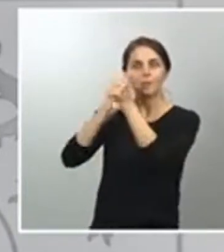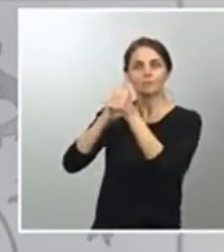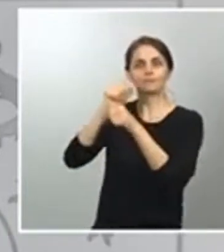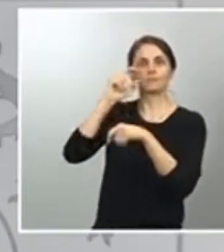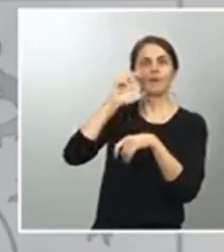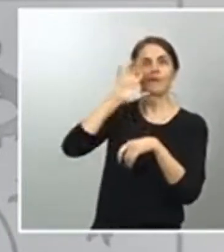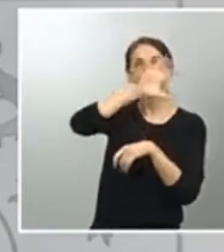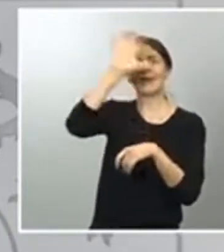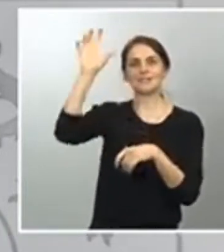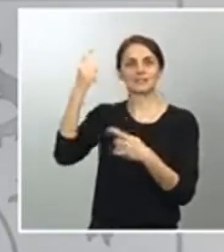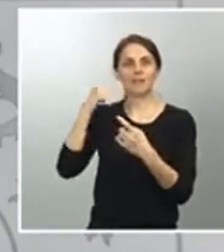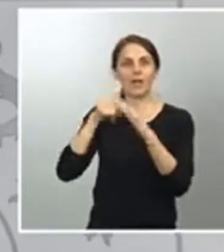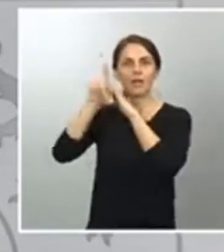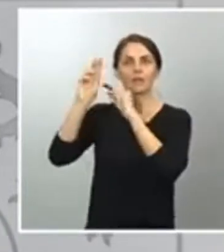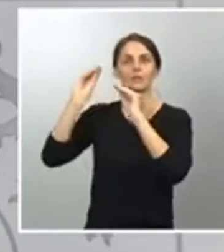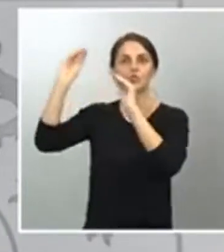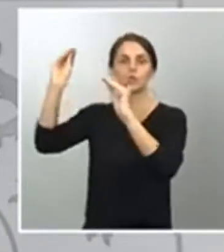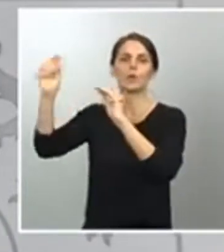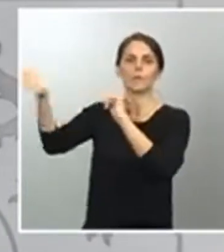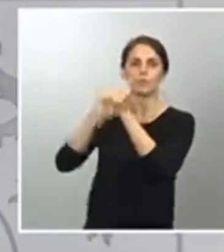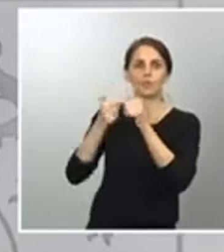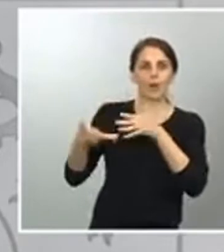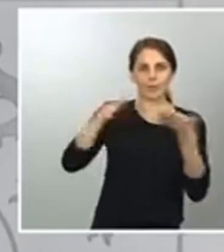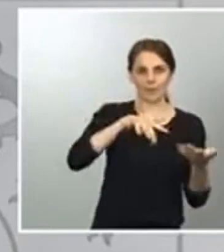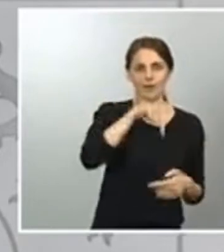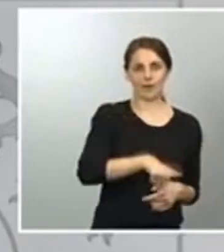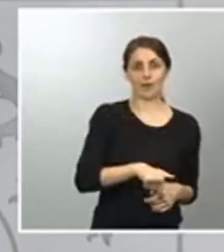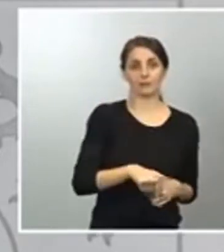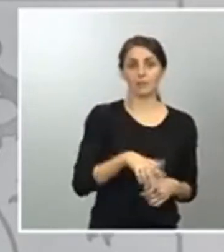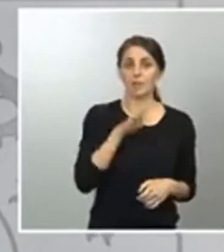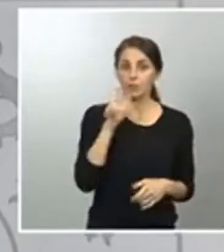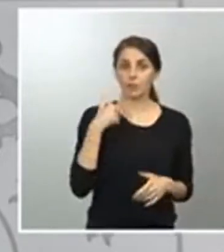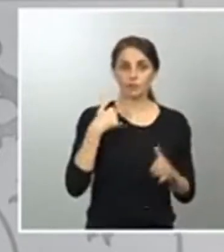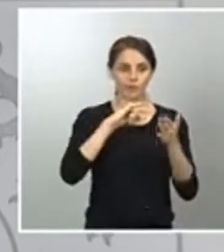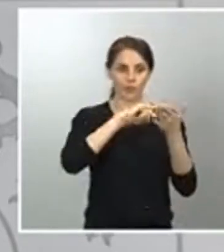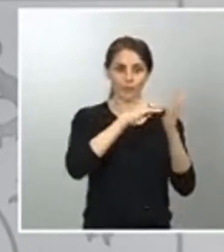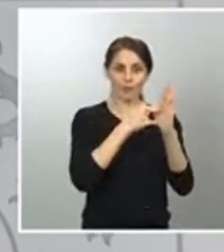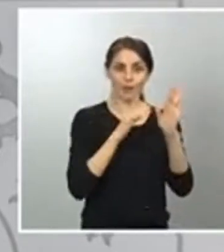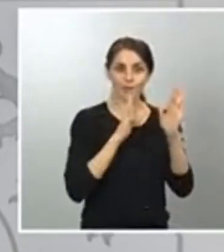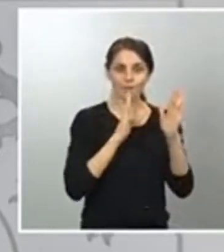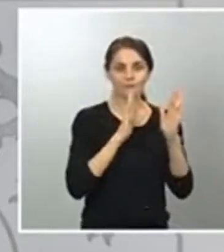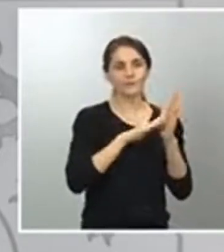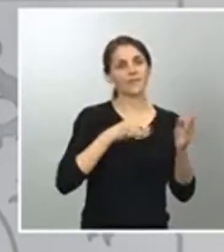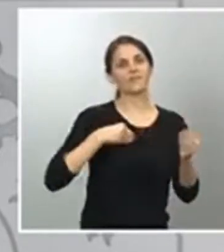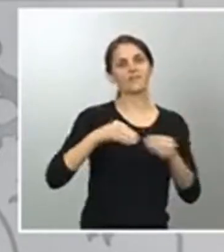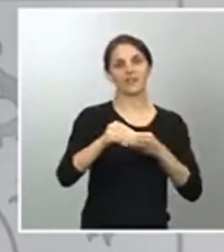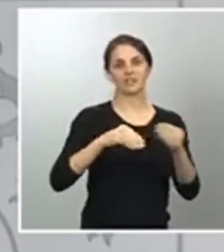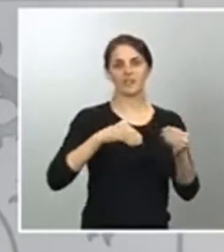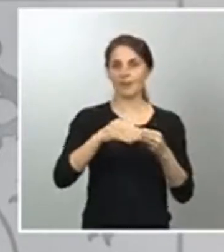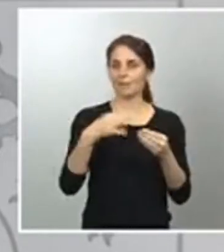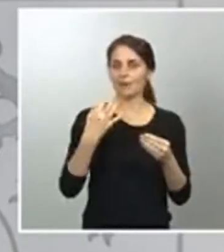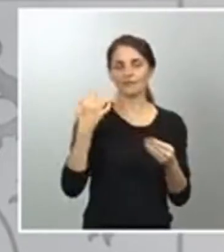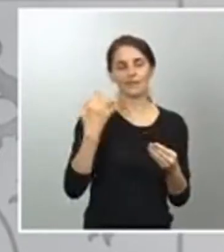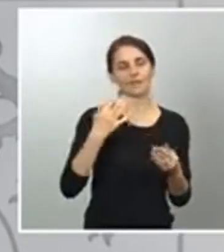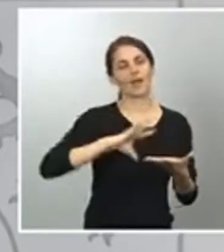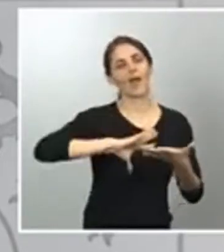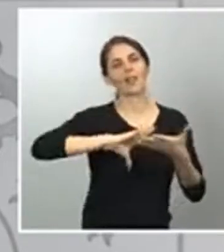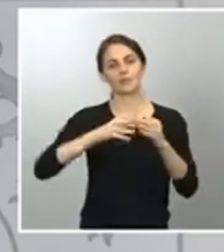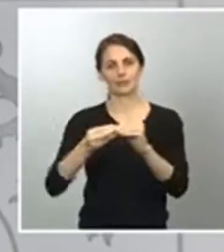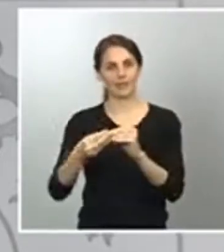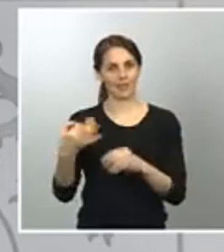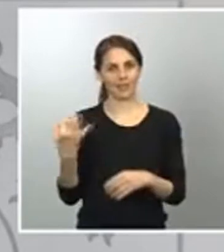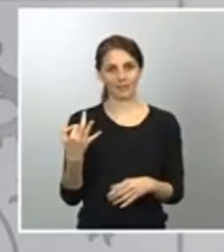en el nuestro. Por eso este plan es también flexible y adaptativo. Debe ser necesariamente flexible y